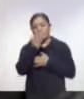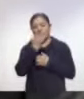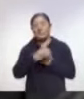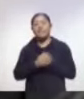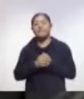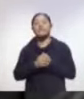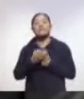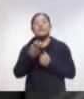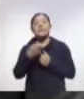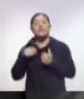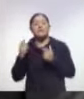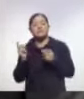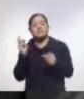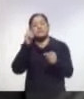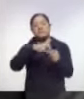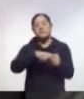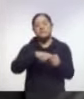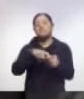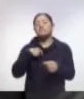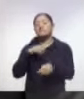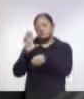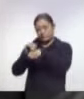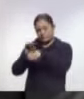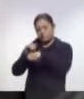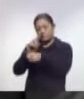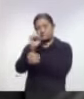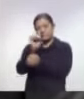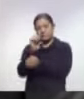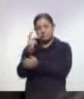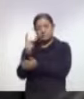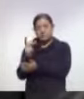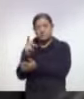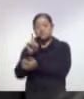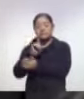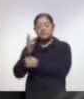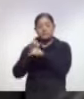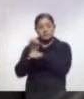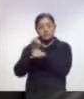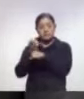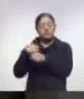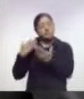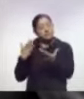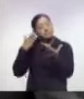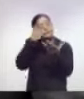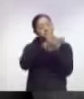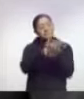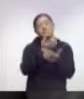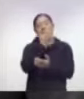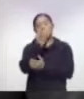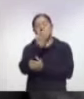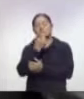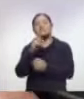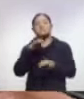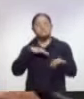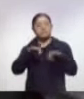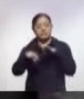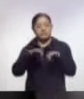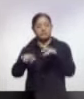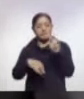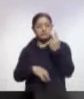ingresamos con la anuencia de la Secretaría de Educación Estatal a estas escuelas y trabajamos dos vertientes,